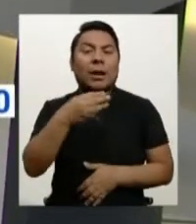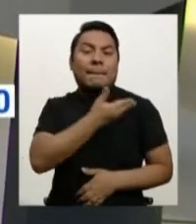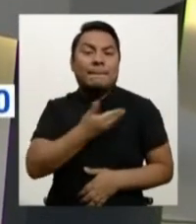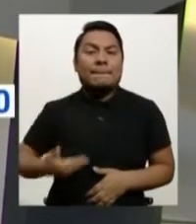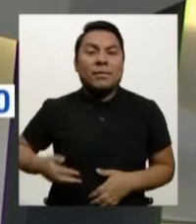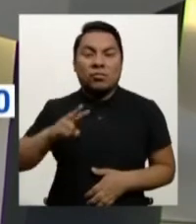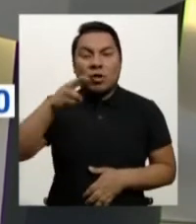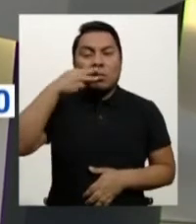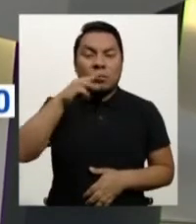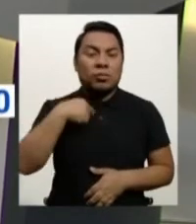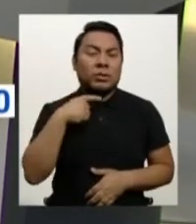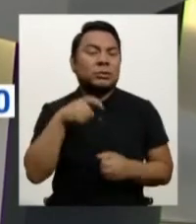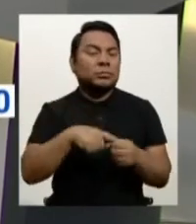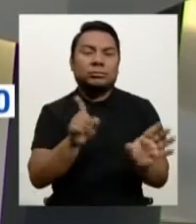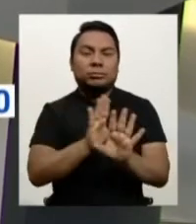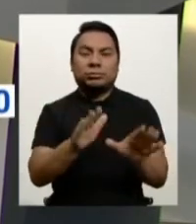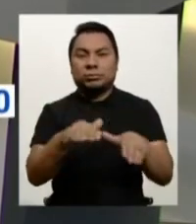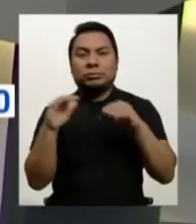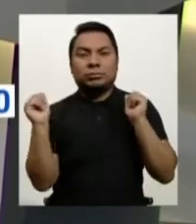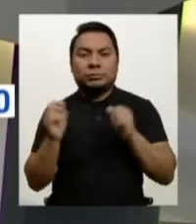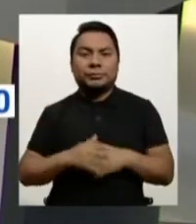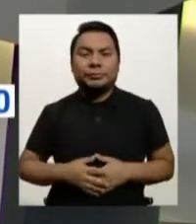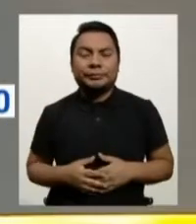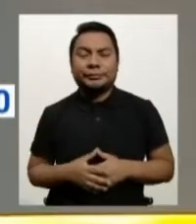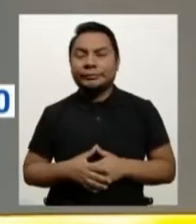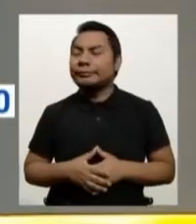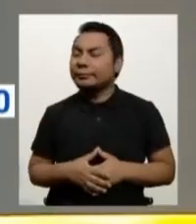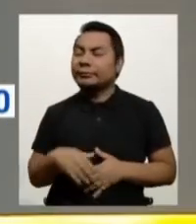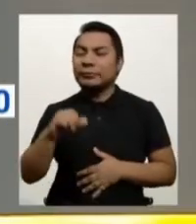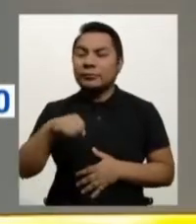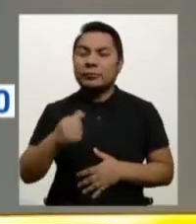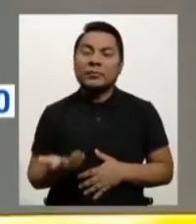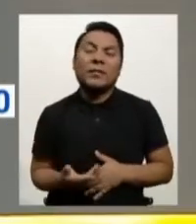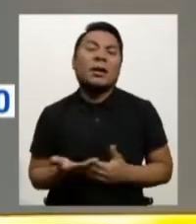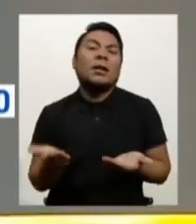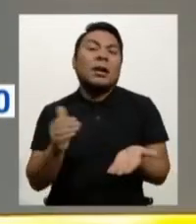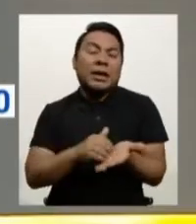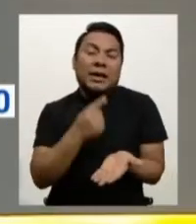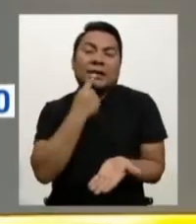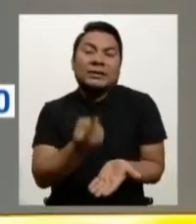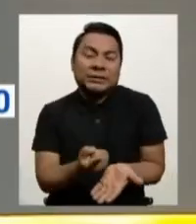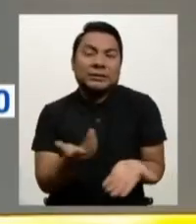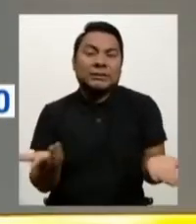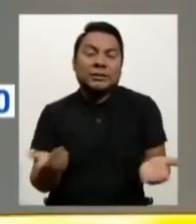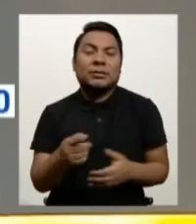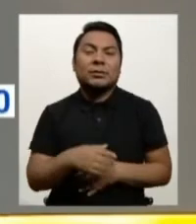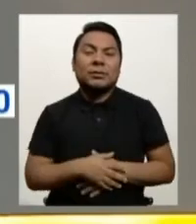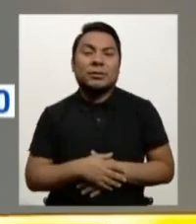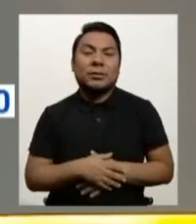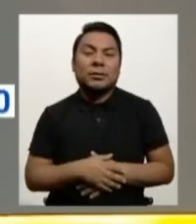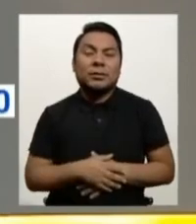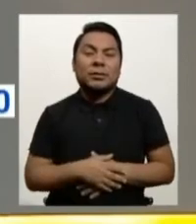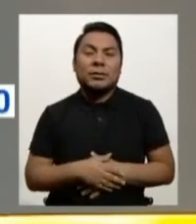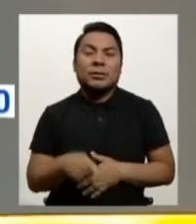pueden ejercer el cargo, como va a ser el caso de Huanipa. Exactamente, ¿no? Y además hay que decir que ya el régimen se ha